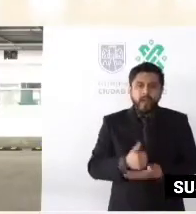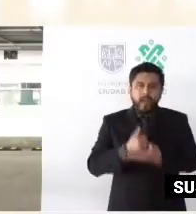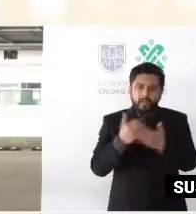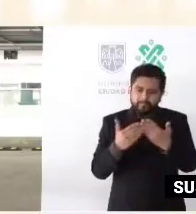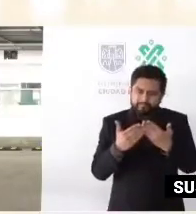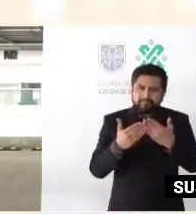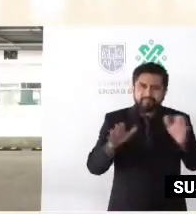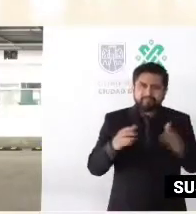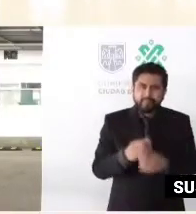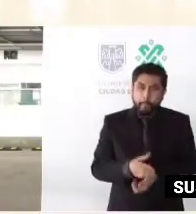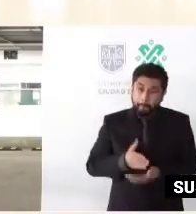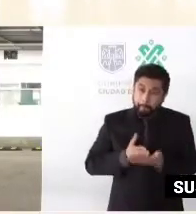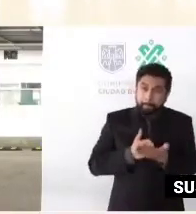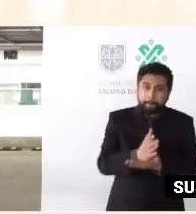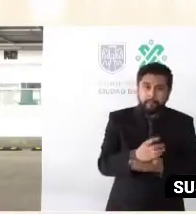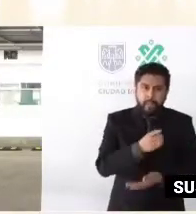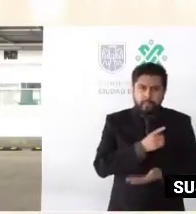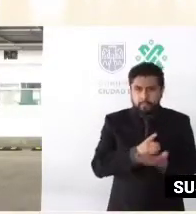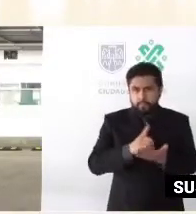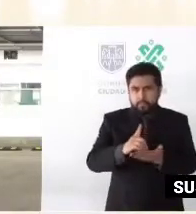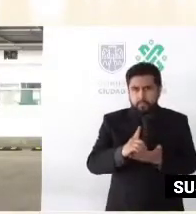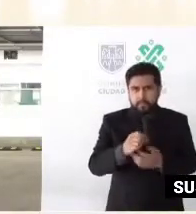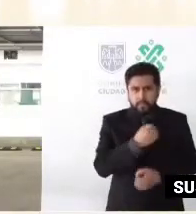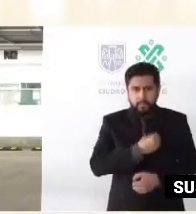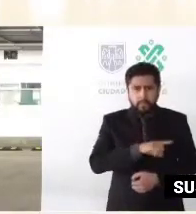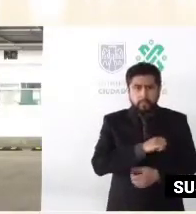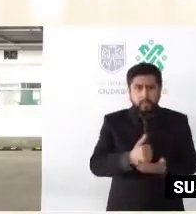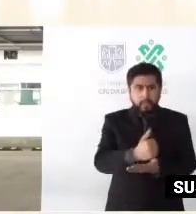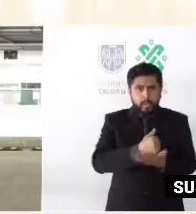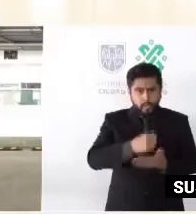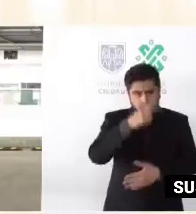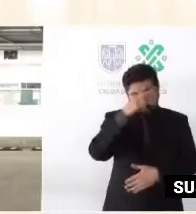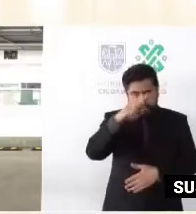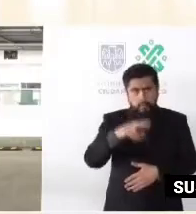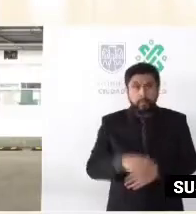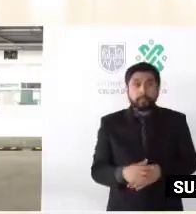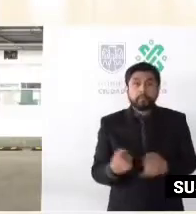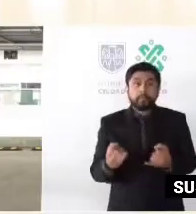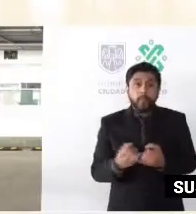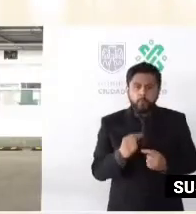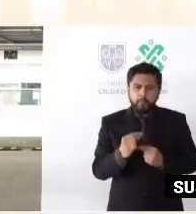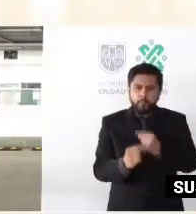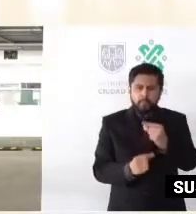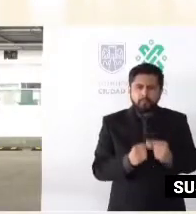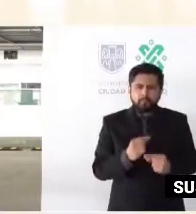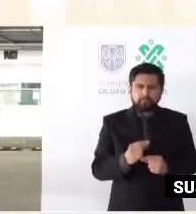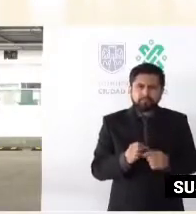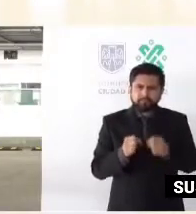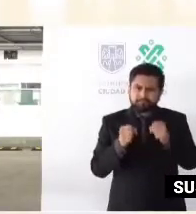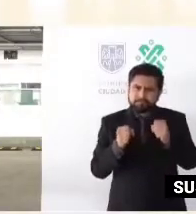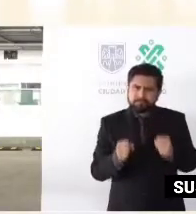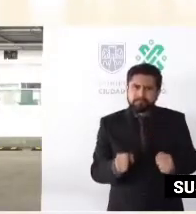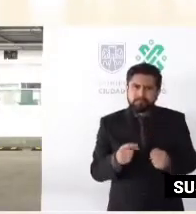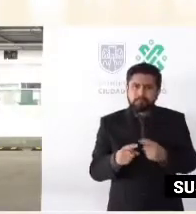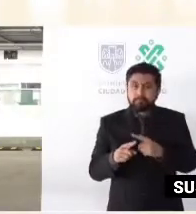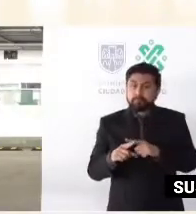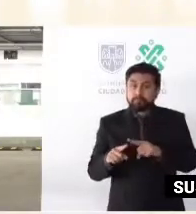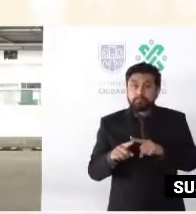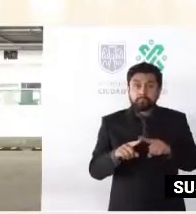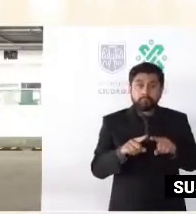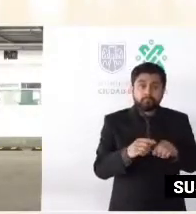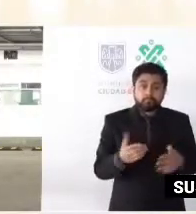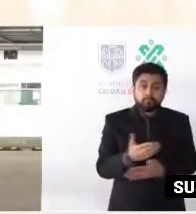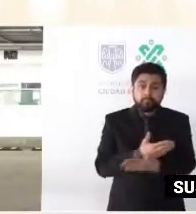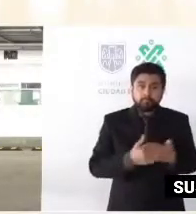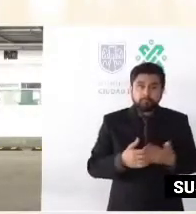avanzando en la garantía del derecho a la salud en la ciudad, de seguir fortaleciendo la disponibilidad de